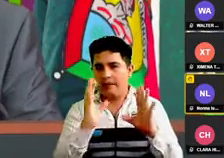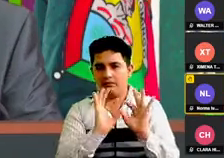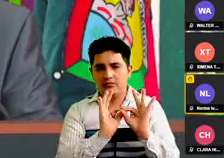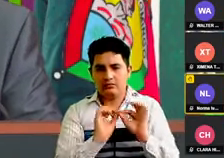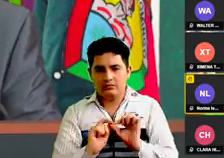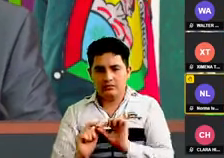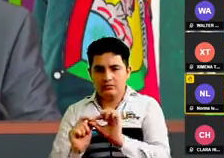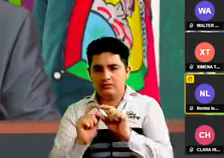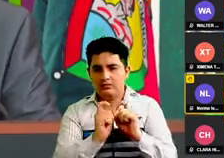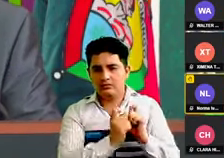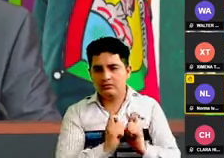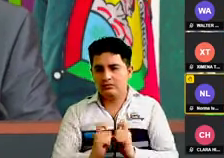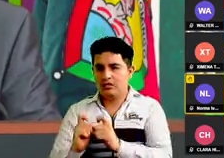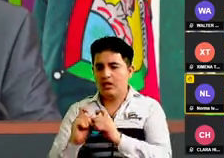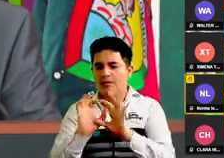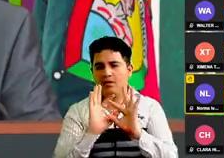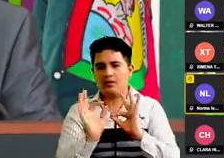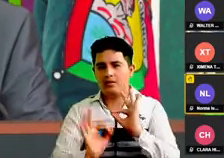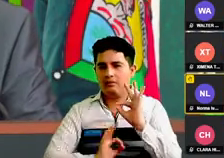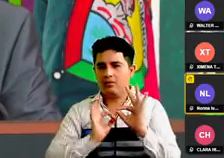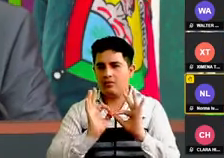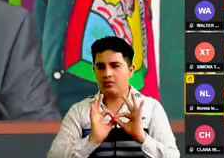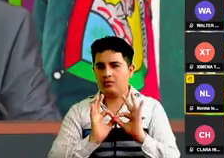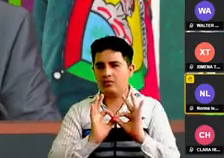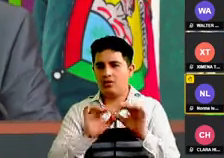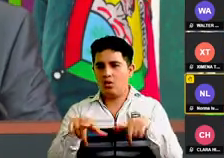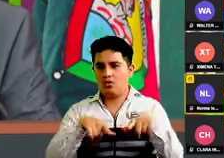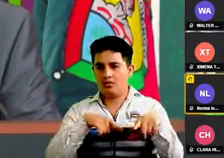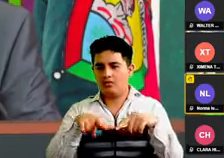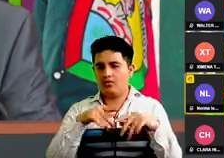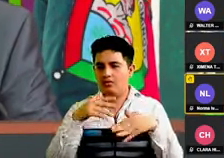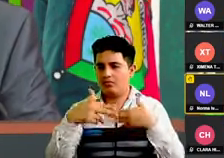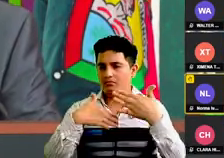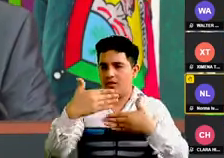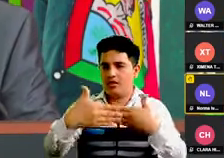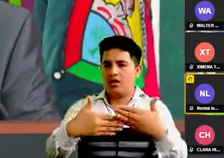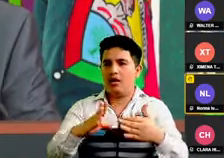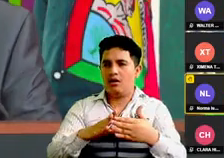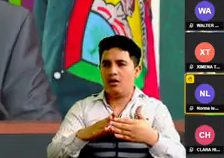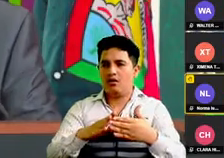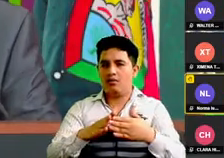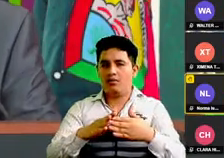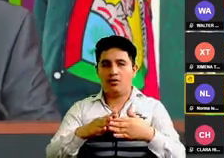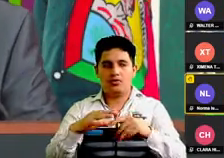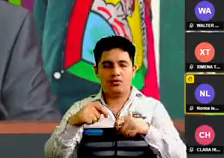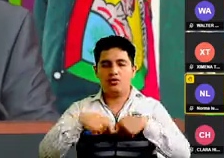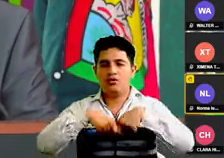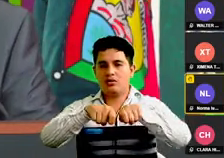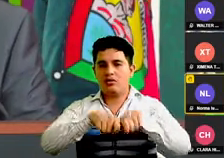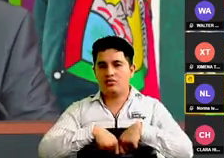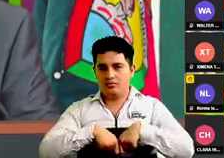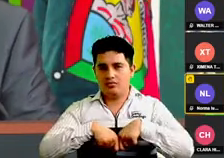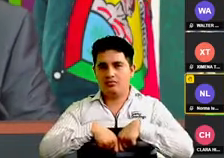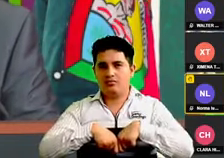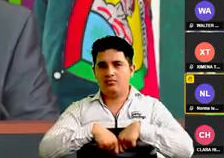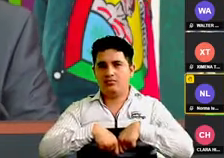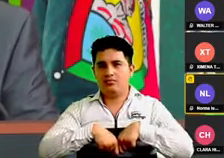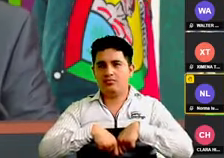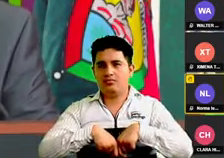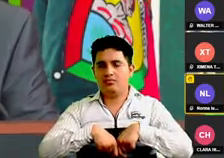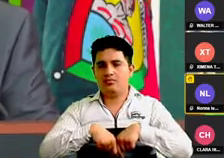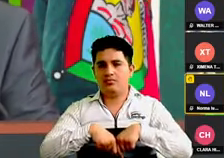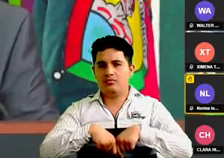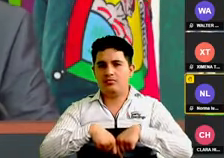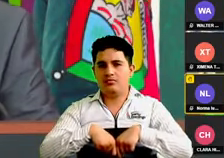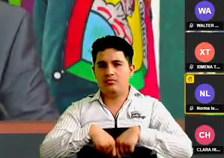esta importante arteria la Ibarra, que está en proceso de contratación, y la Cocaniguas, porque el tramo